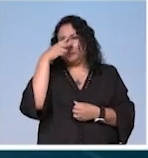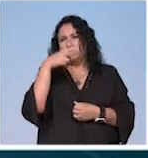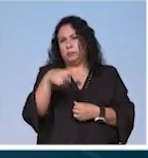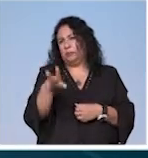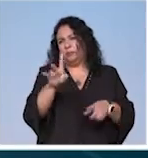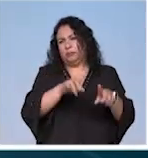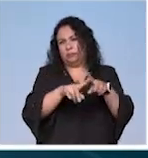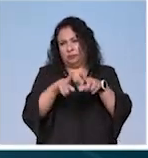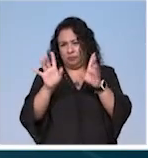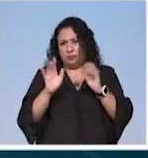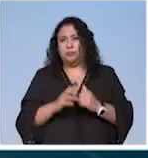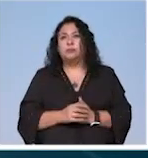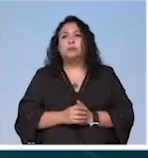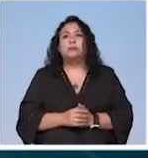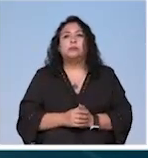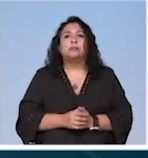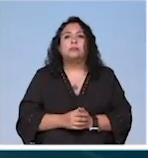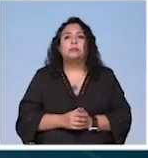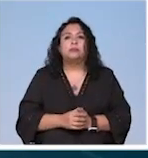etc.